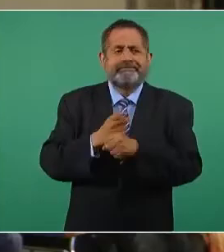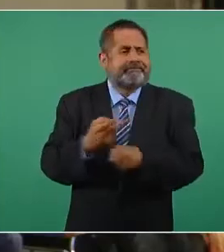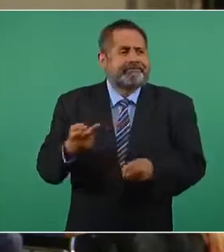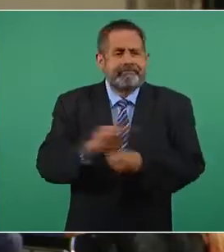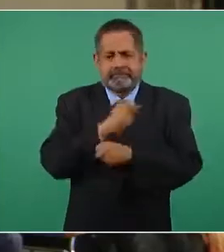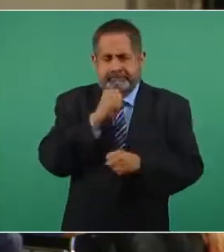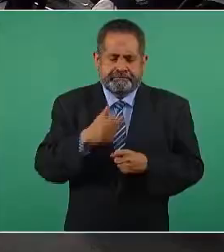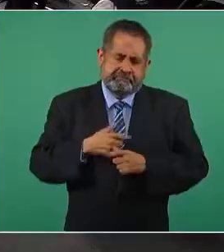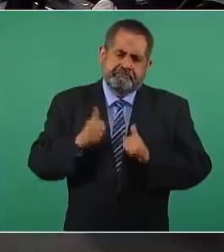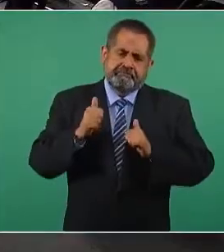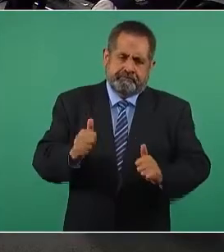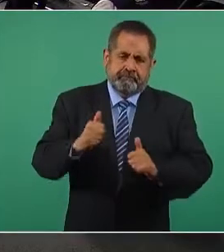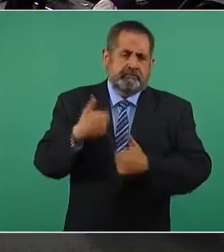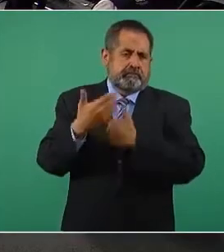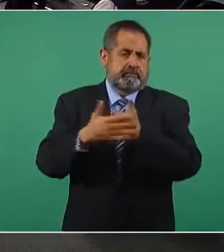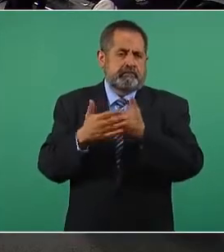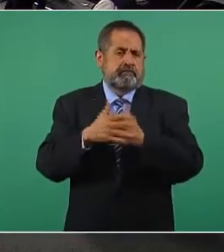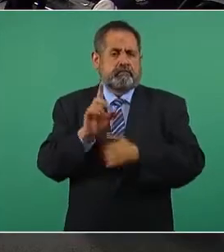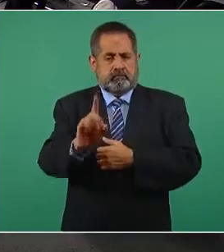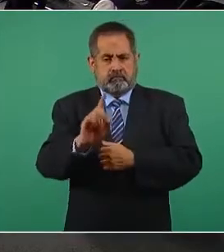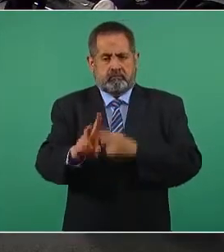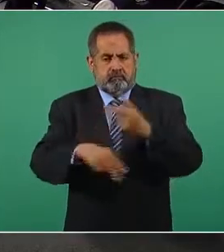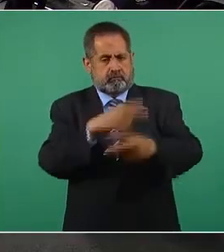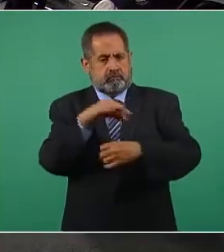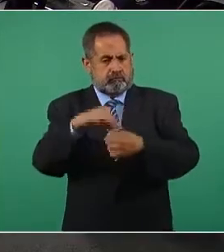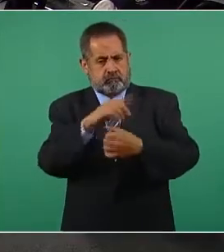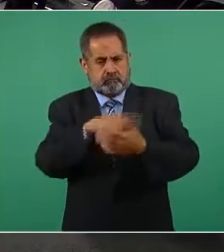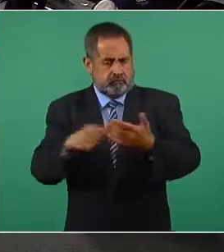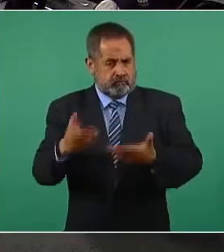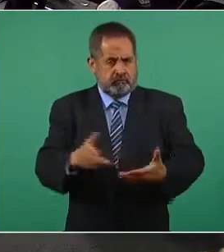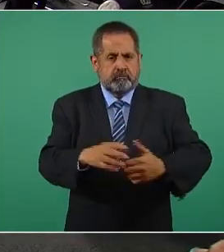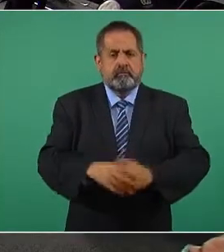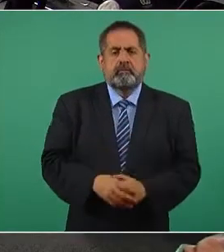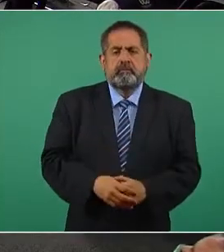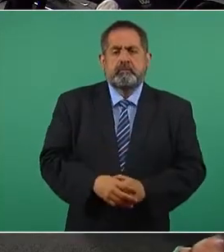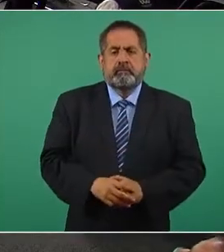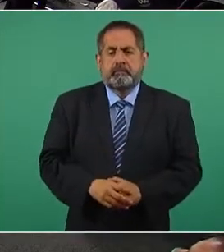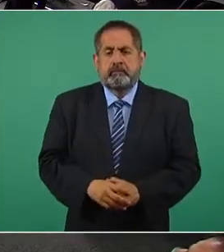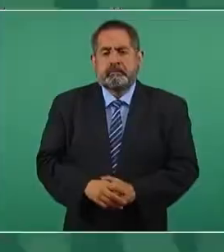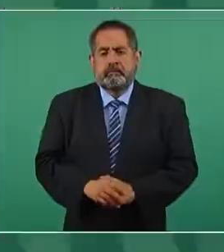su derecho al voto el próximo domingo. Y si me permite, tengo otra pregunta. Sí,